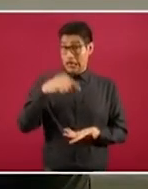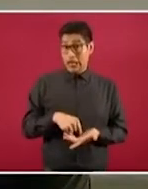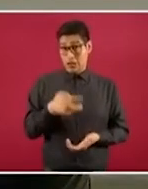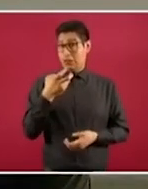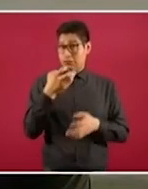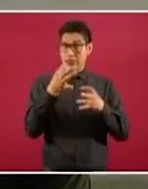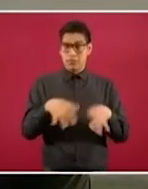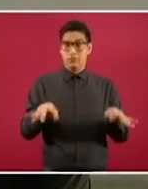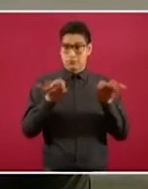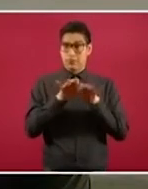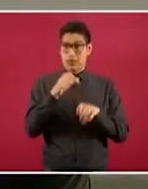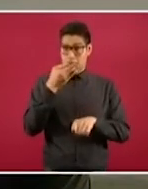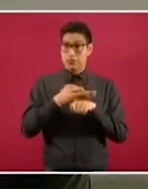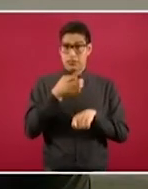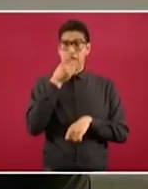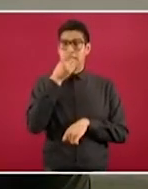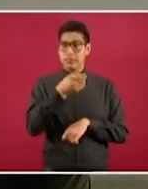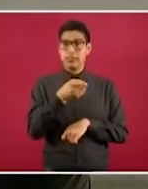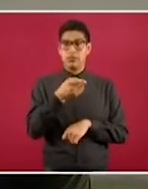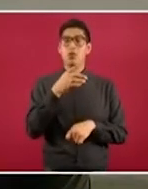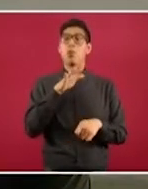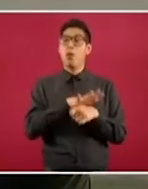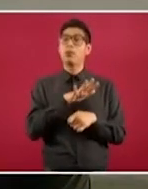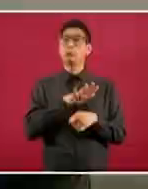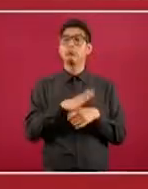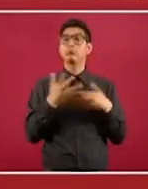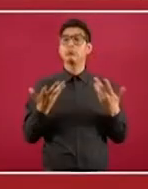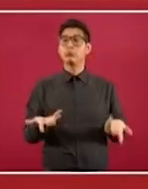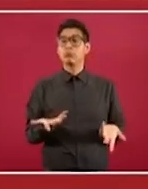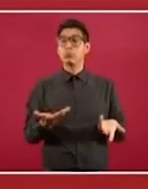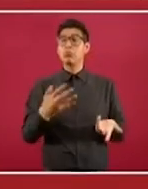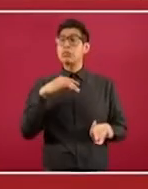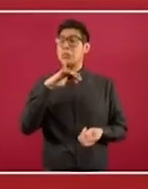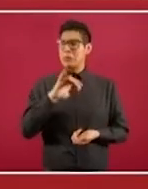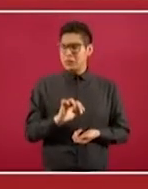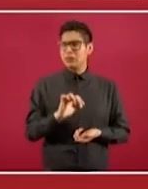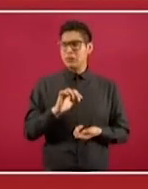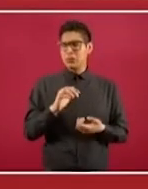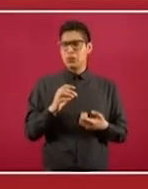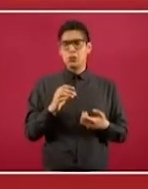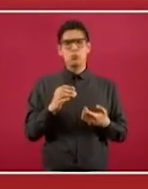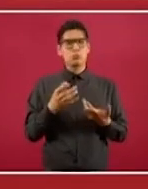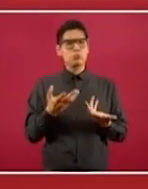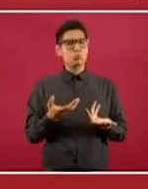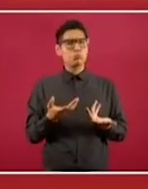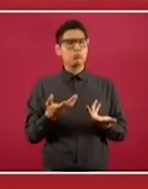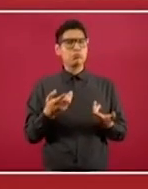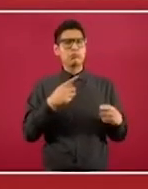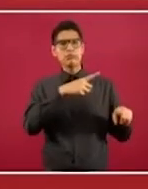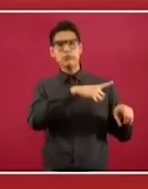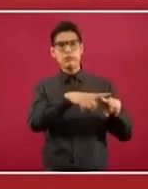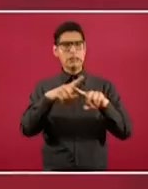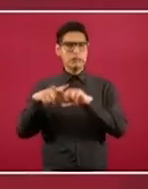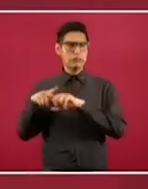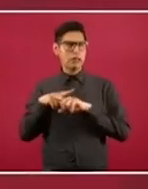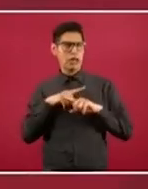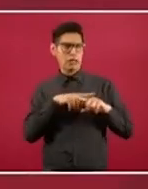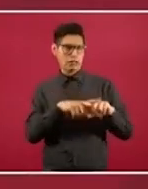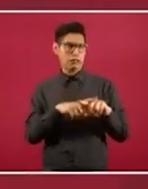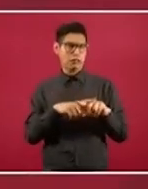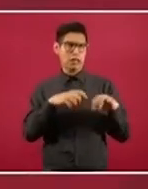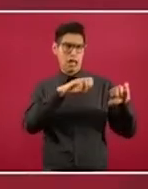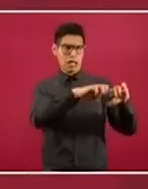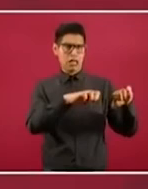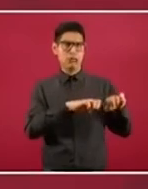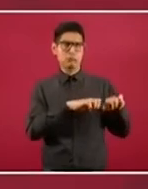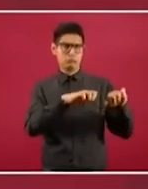también decirlo de una vez, es en esta coordinación de los diferentes